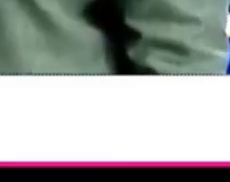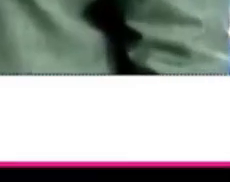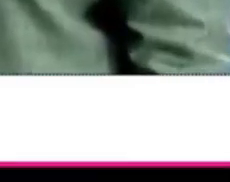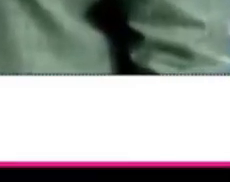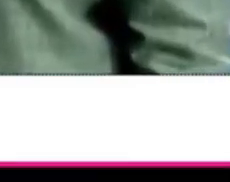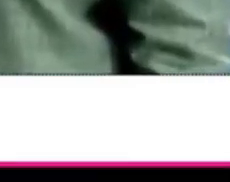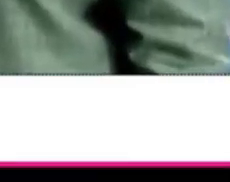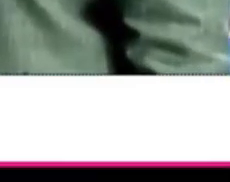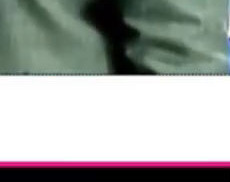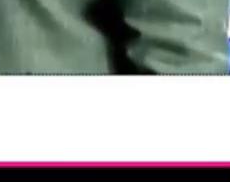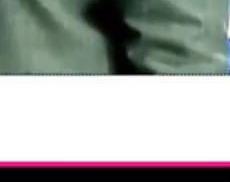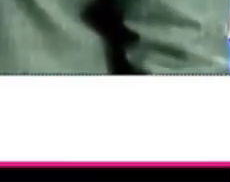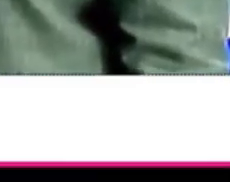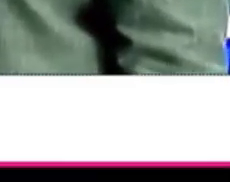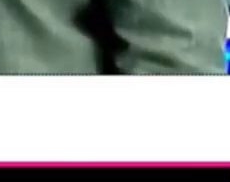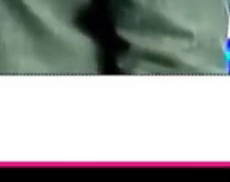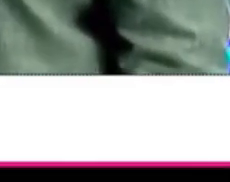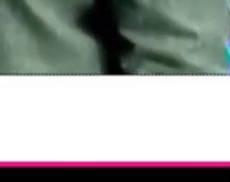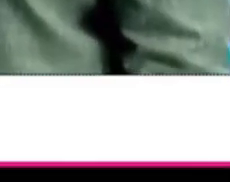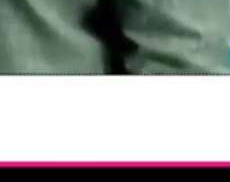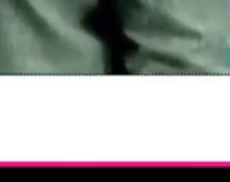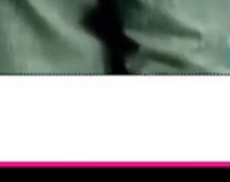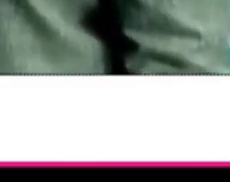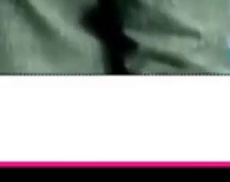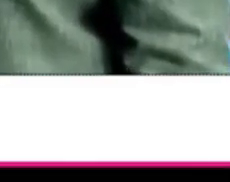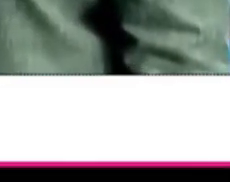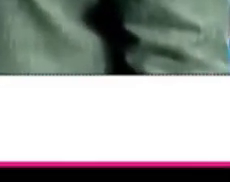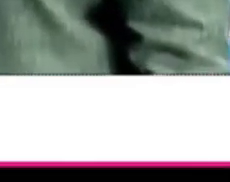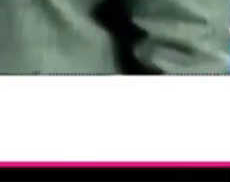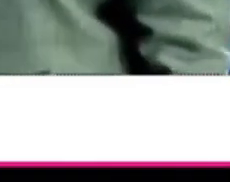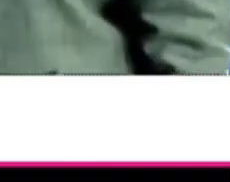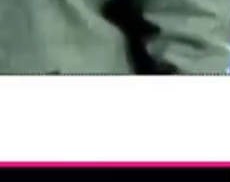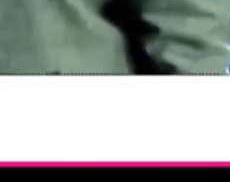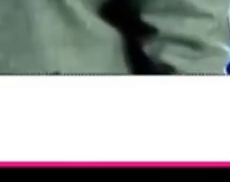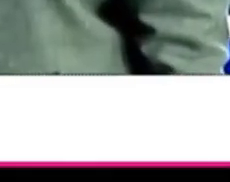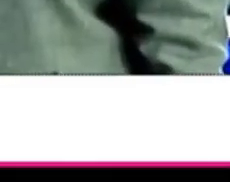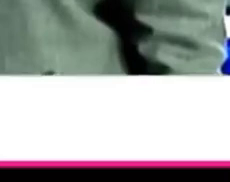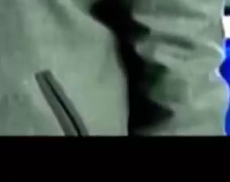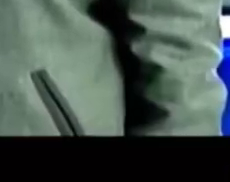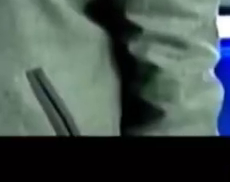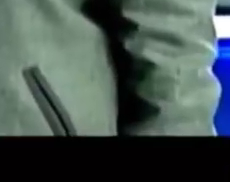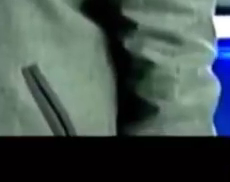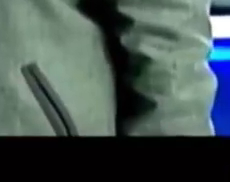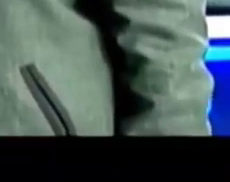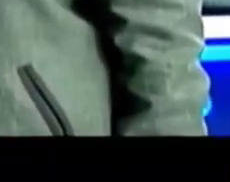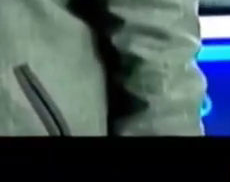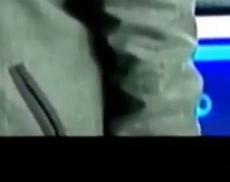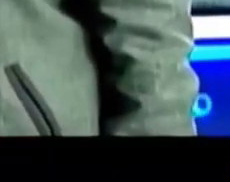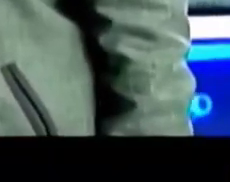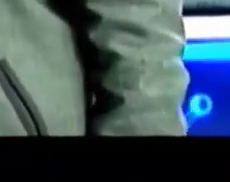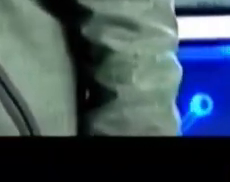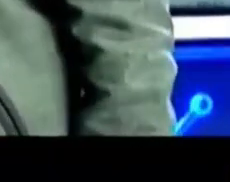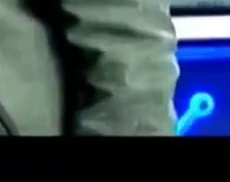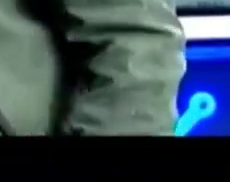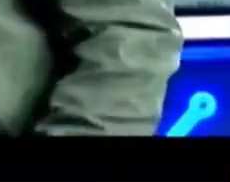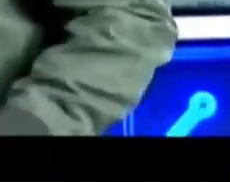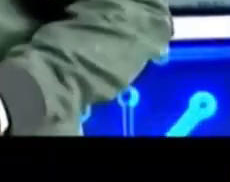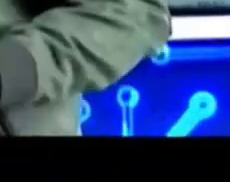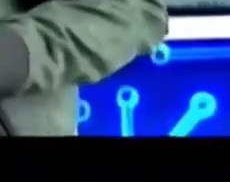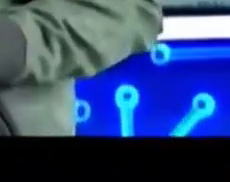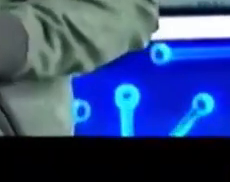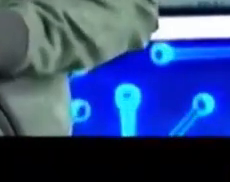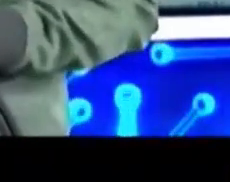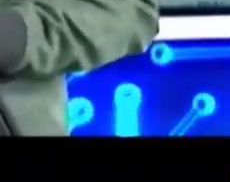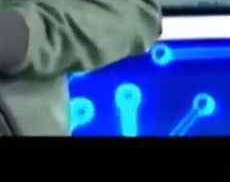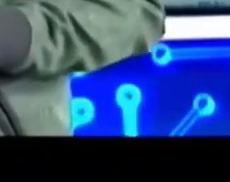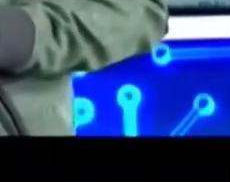Todas, preparadas desde Miami, financiadas desde Miami, por los gringos. Todas